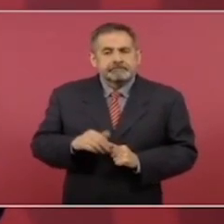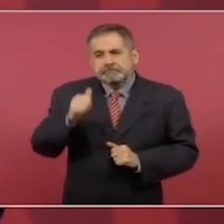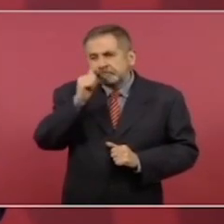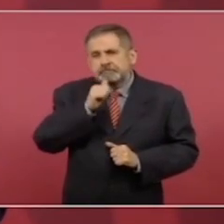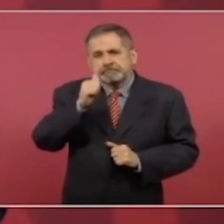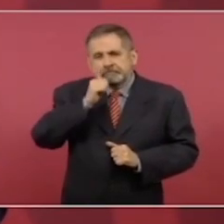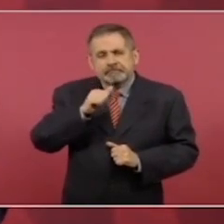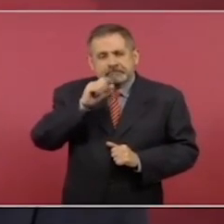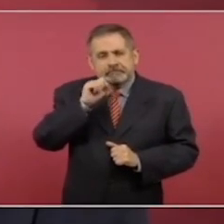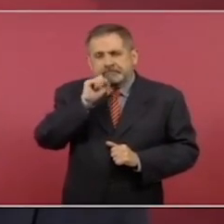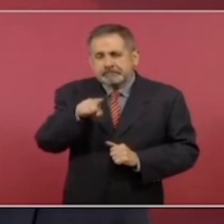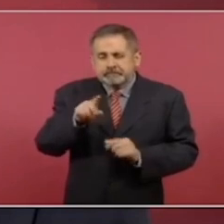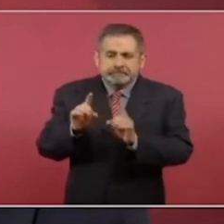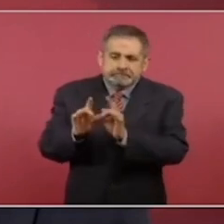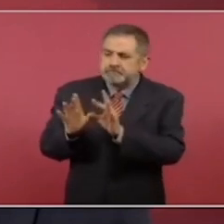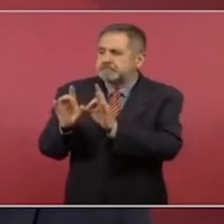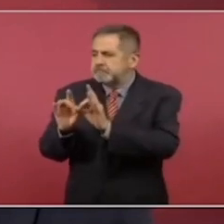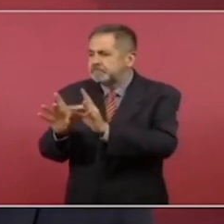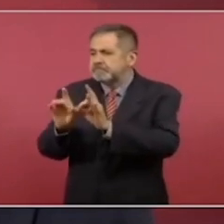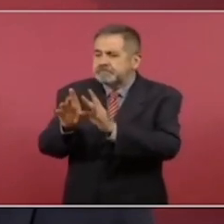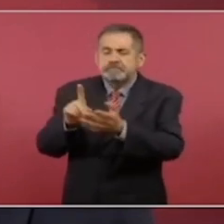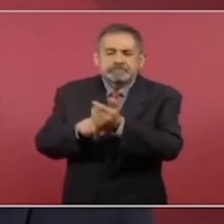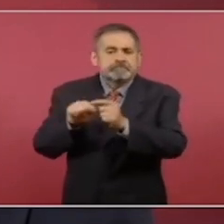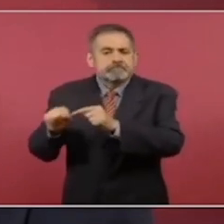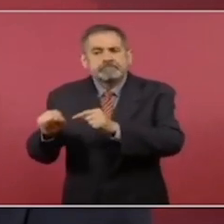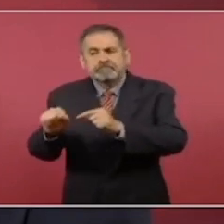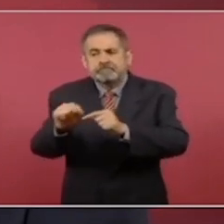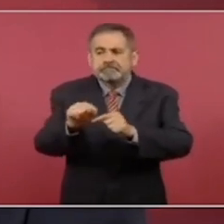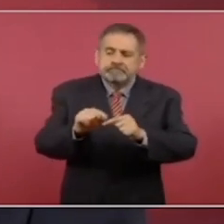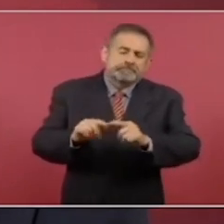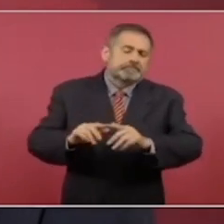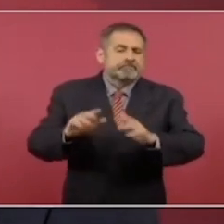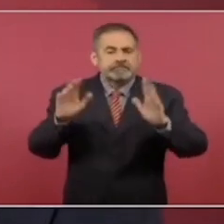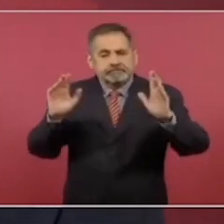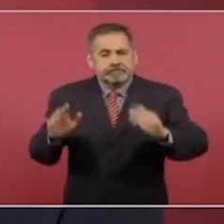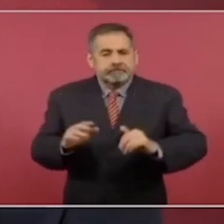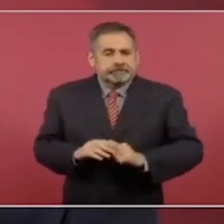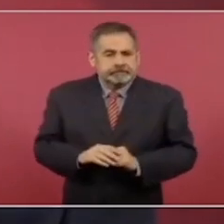estas situaciones que pues